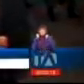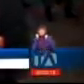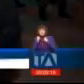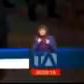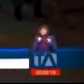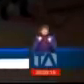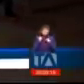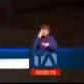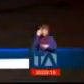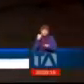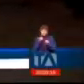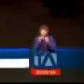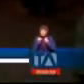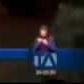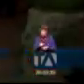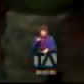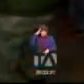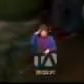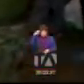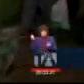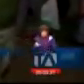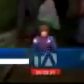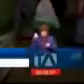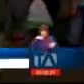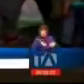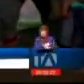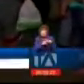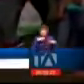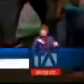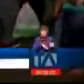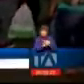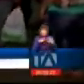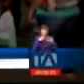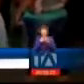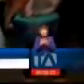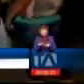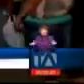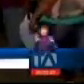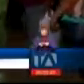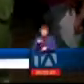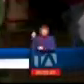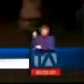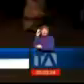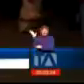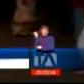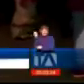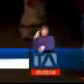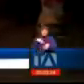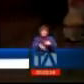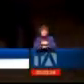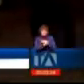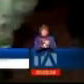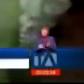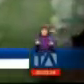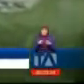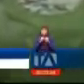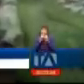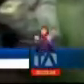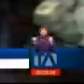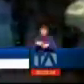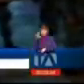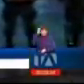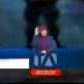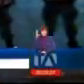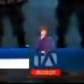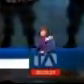el ingreso de varias patrullas de policías, así como también de algunas ambulancias y la llegada de un fuerte contingente militar